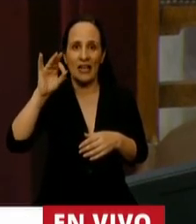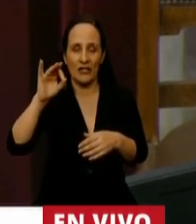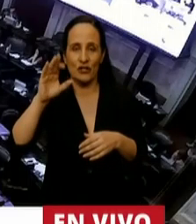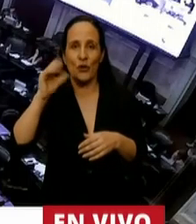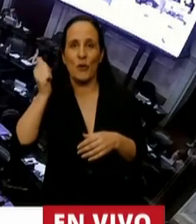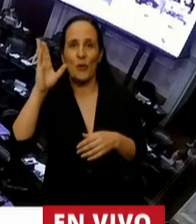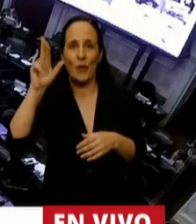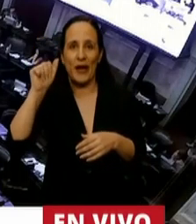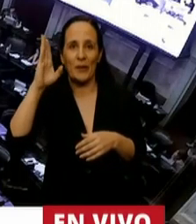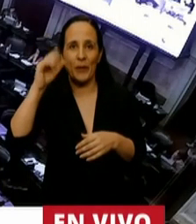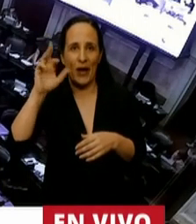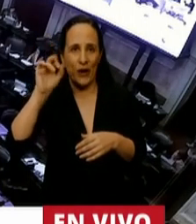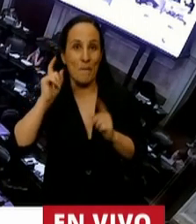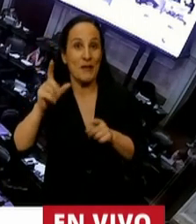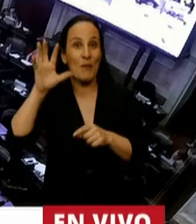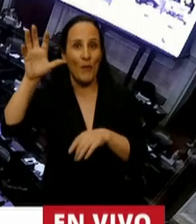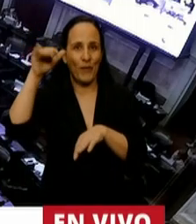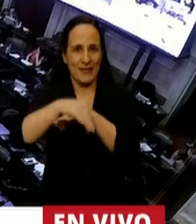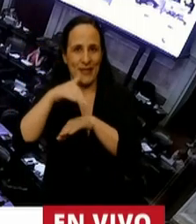misioneros.